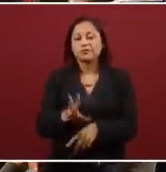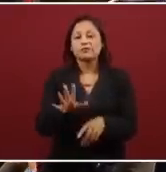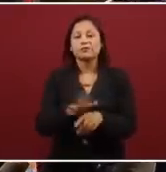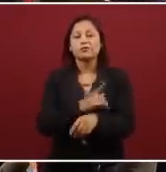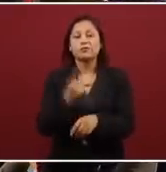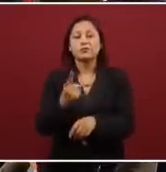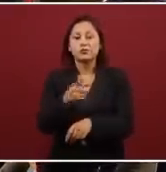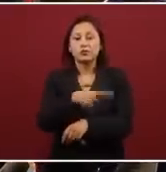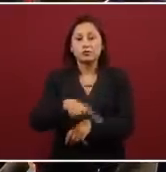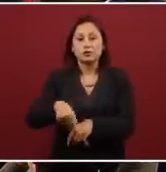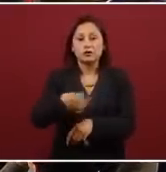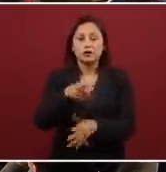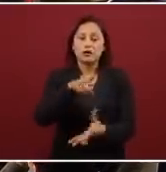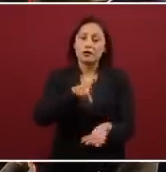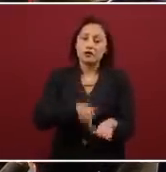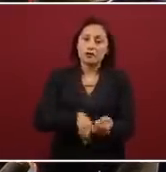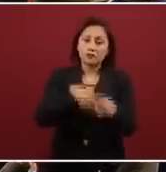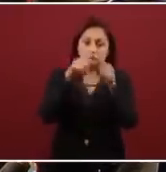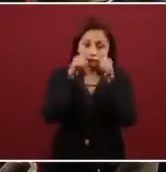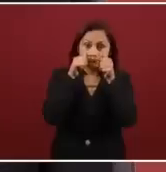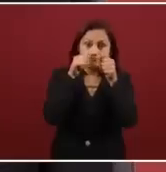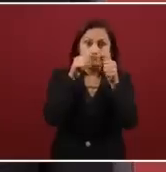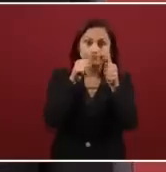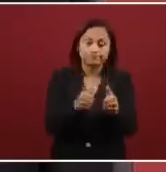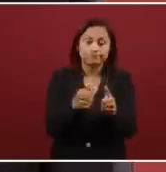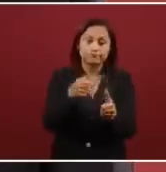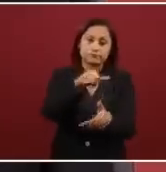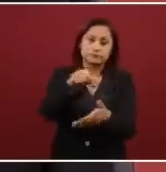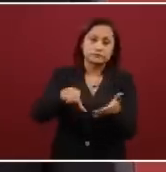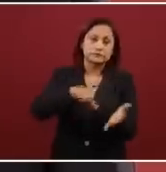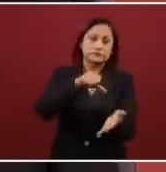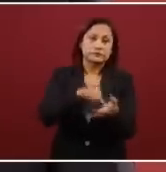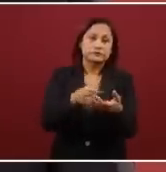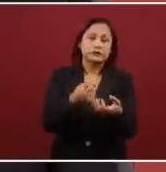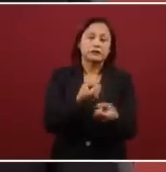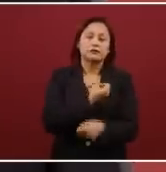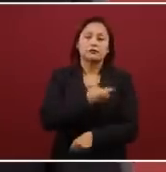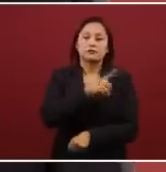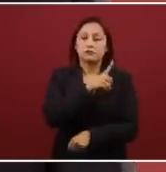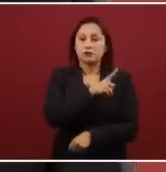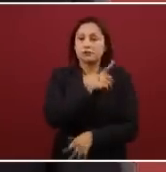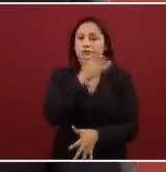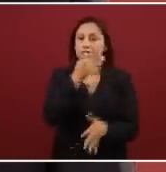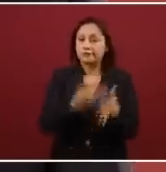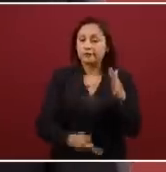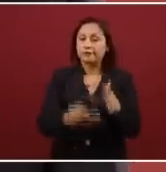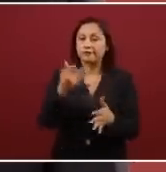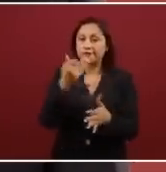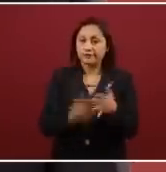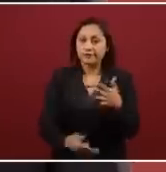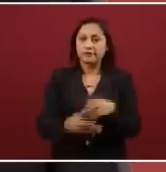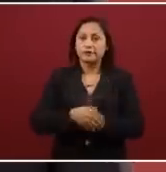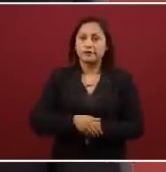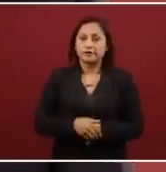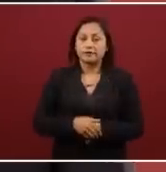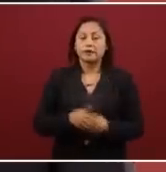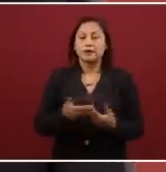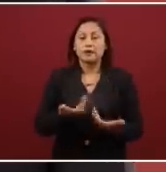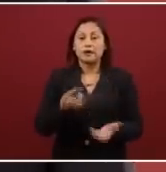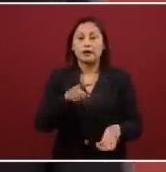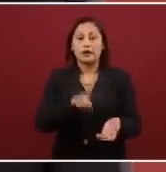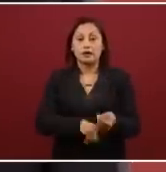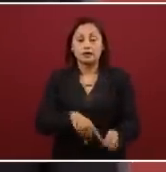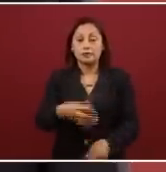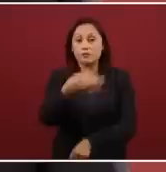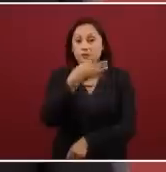de atención en centros de salud, de la escasez de medicamentos,